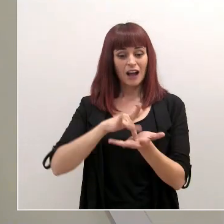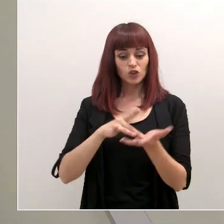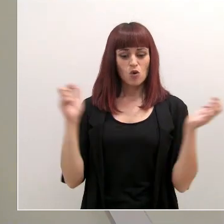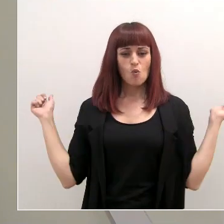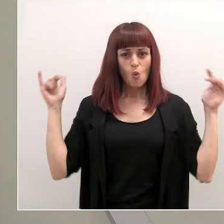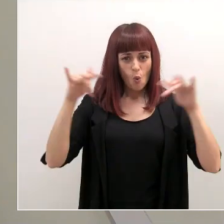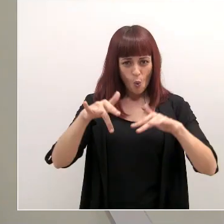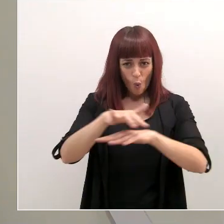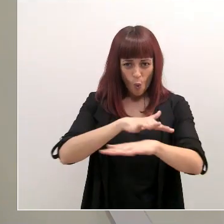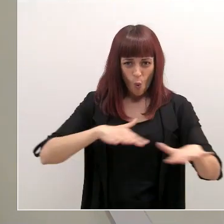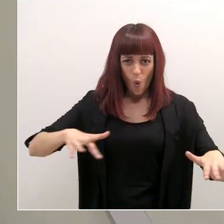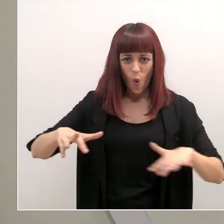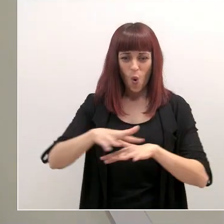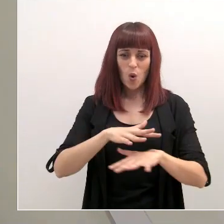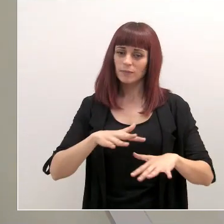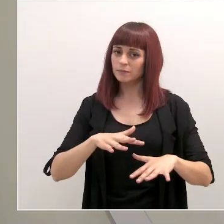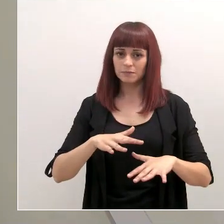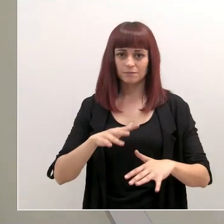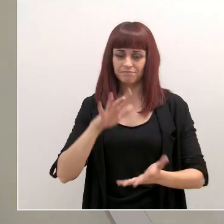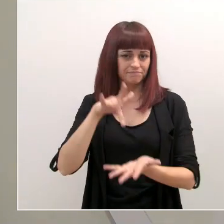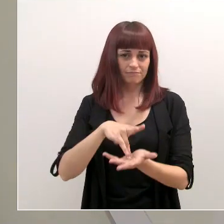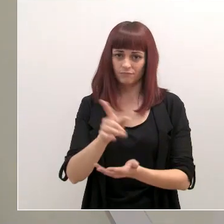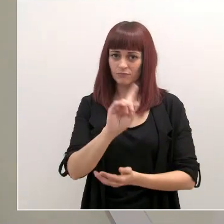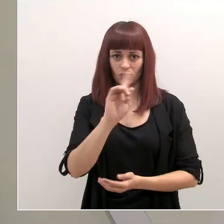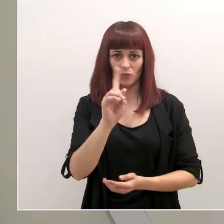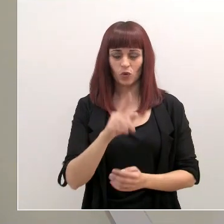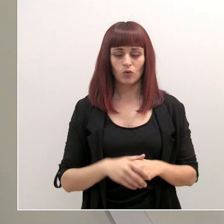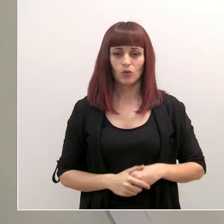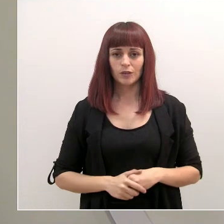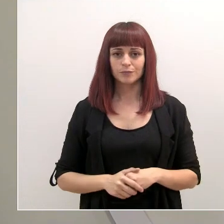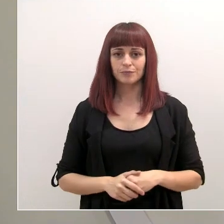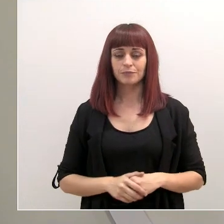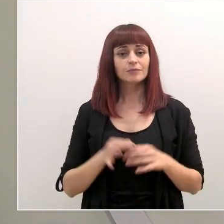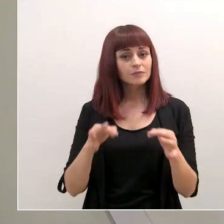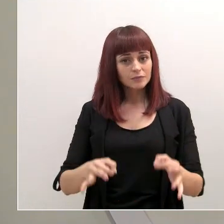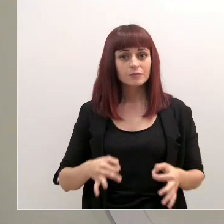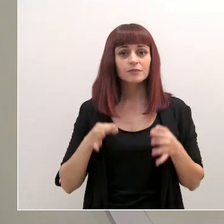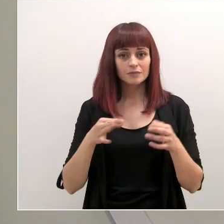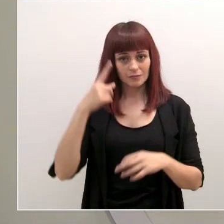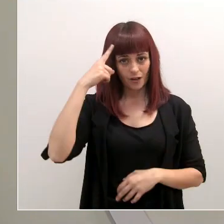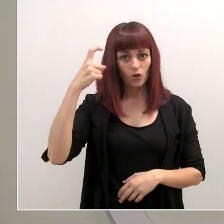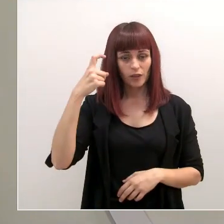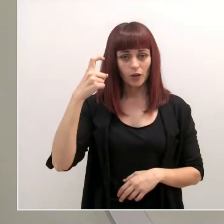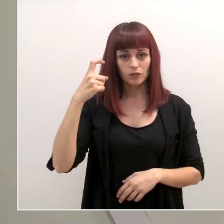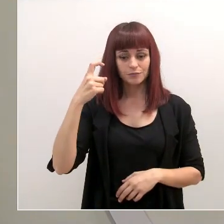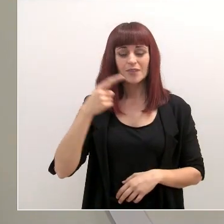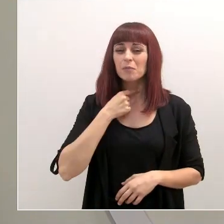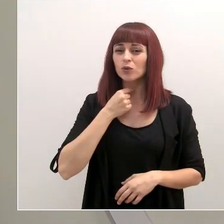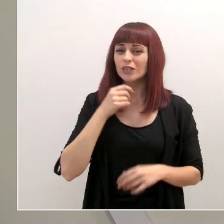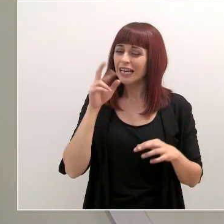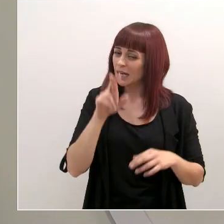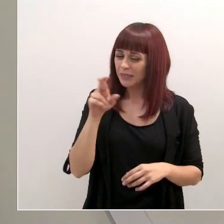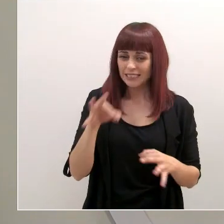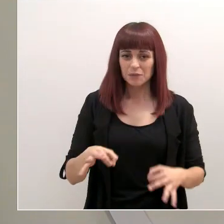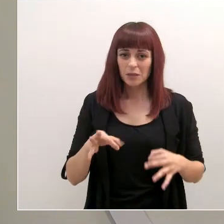cualquier índole que impliquen aglomeración o concentración de personas. Como siempre, recuerden que al final me gusta insistir,